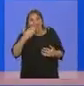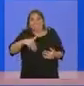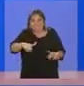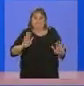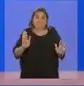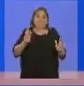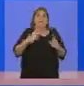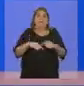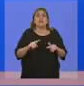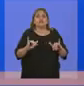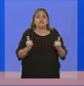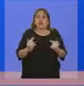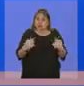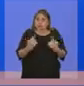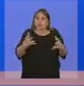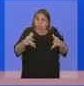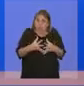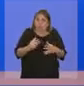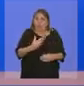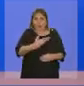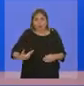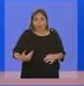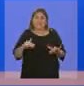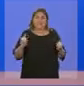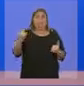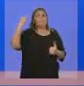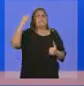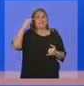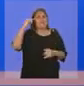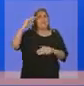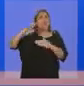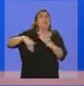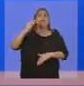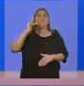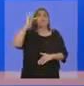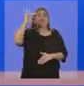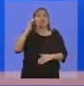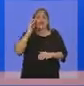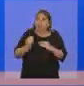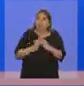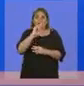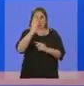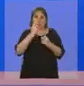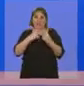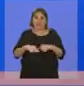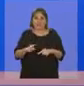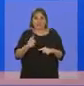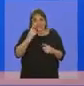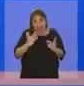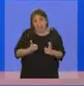Pero el gobierno está pensando en el día después de esta epidemia, mientras que está haciendo todo el esfuerzo en estos días para